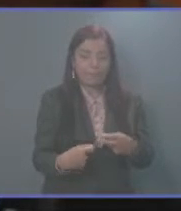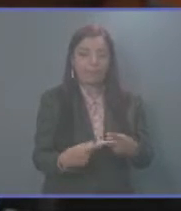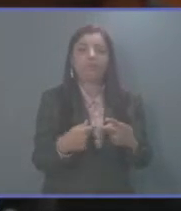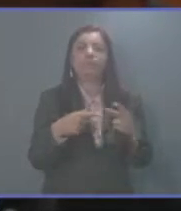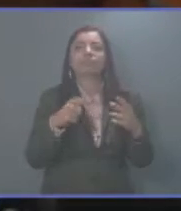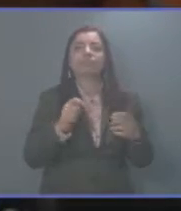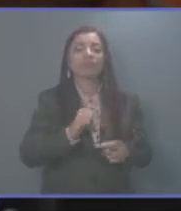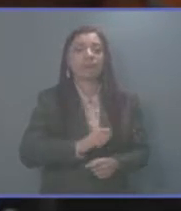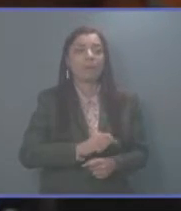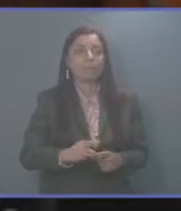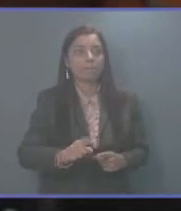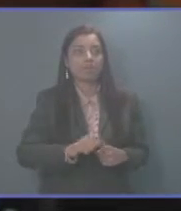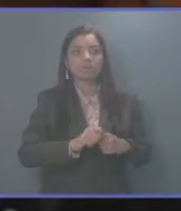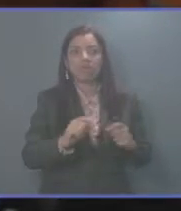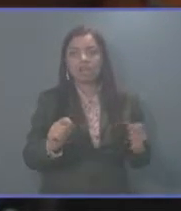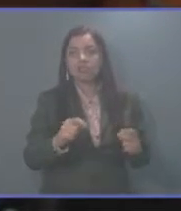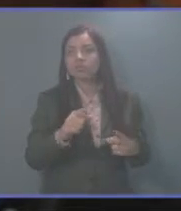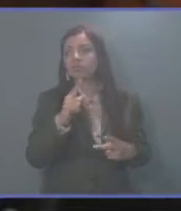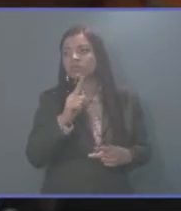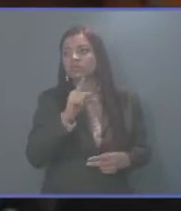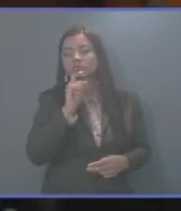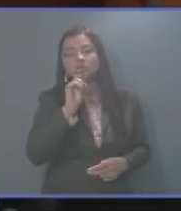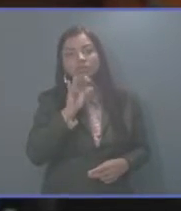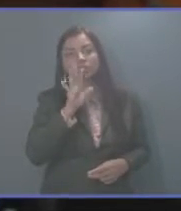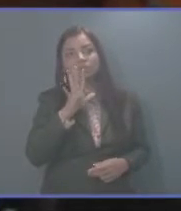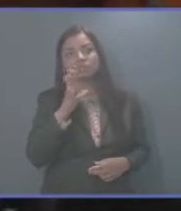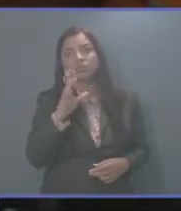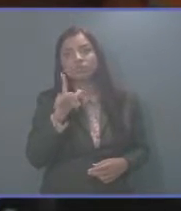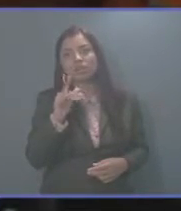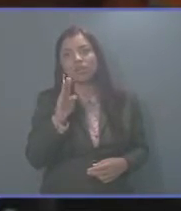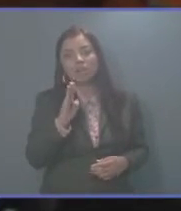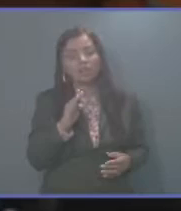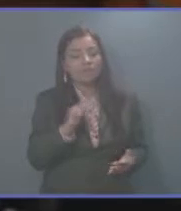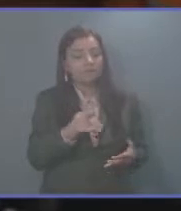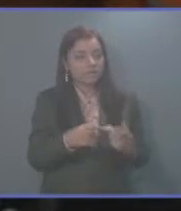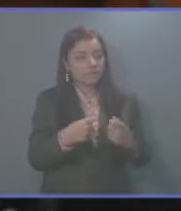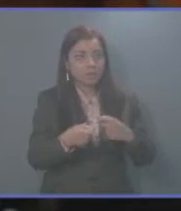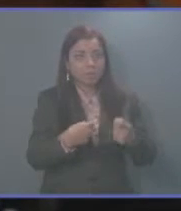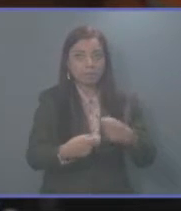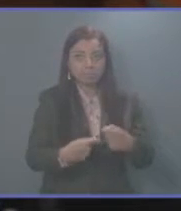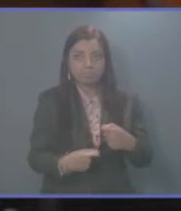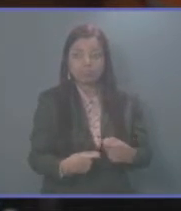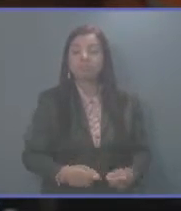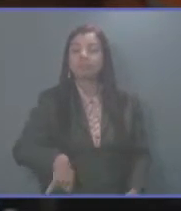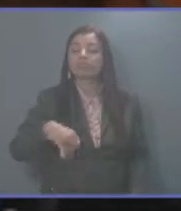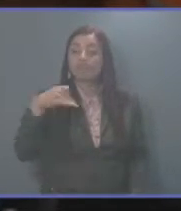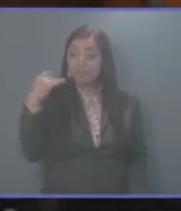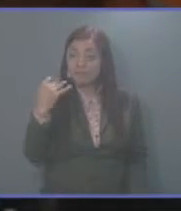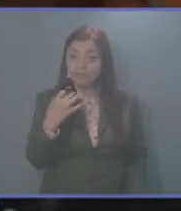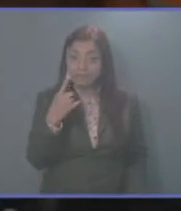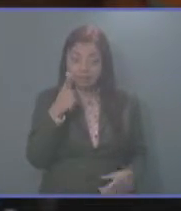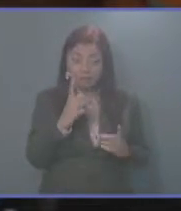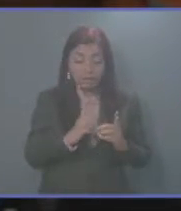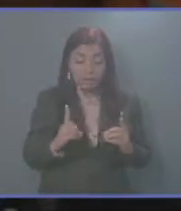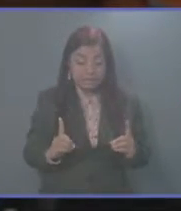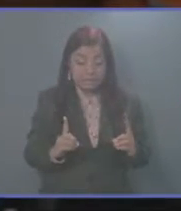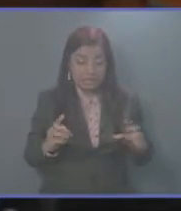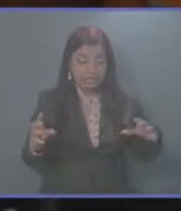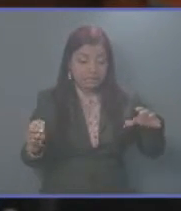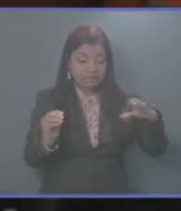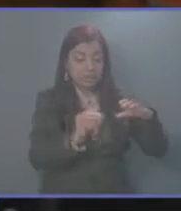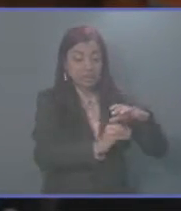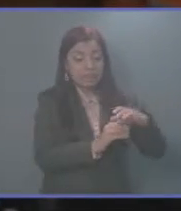morteros, cohetes de vara con 1,5 libras de composición pirotécnica, deberá guardar una distancia